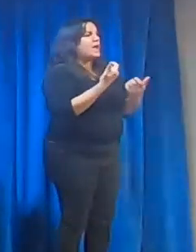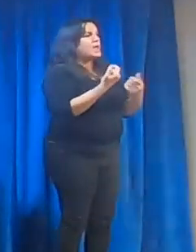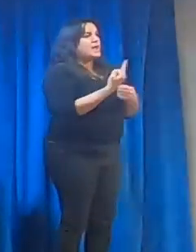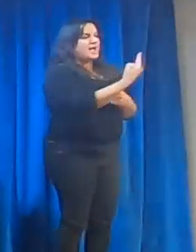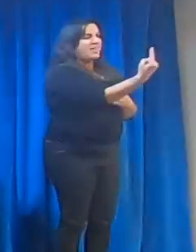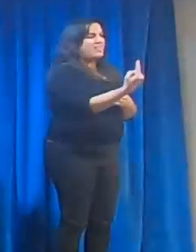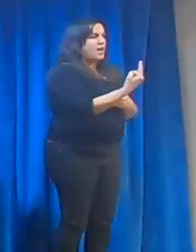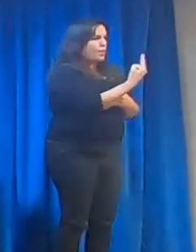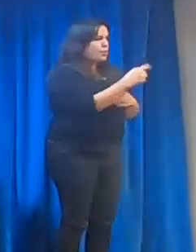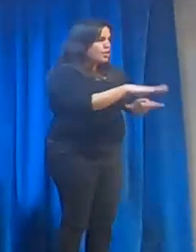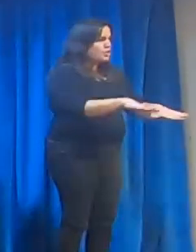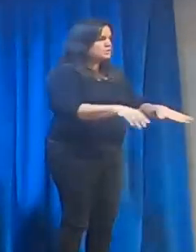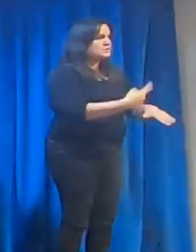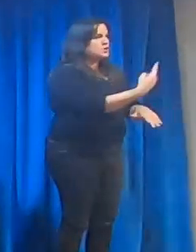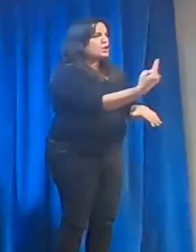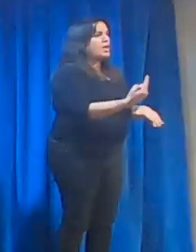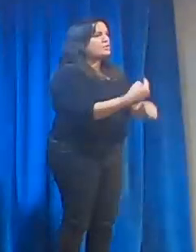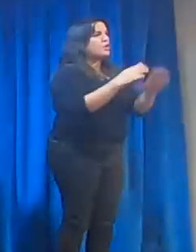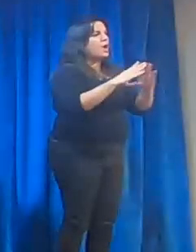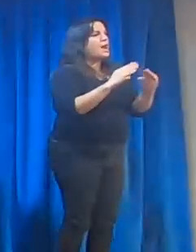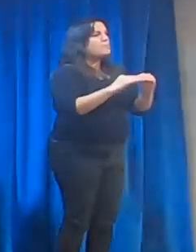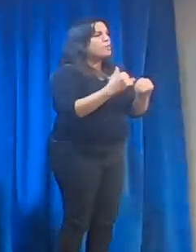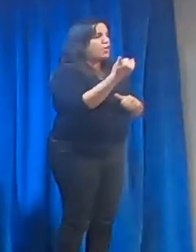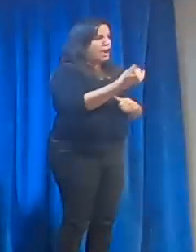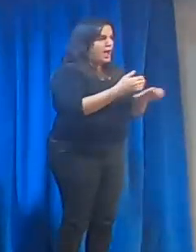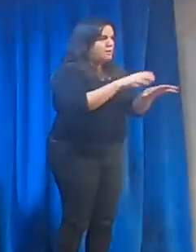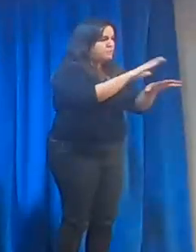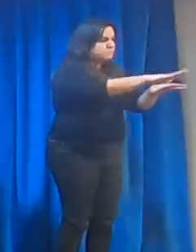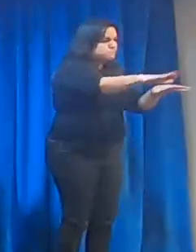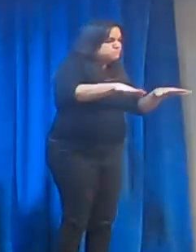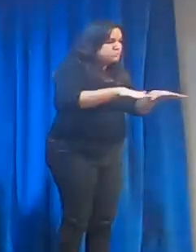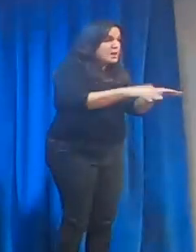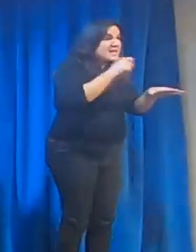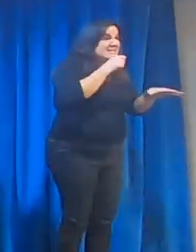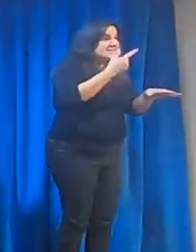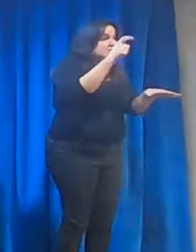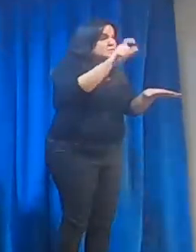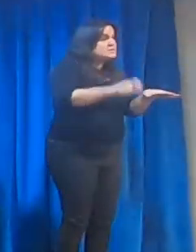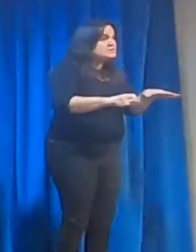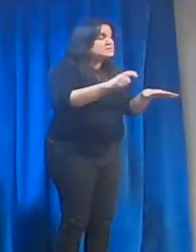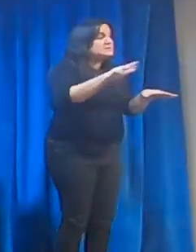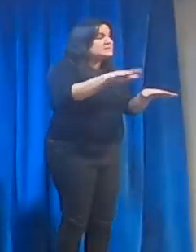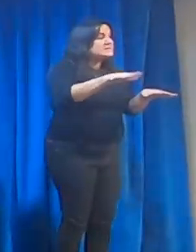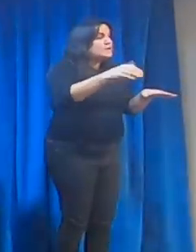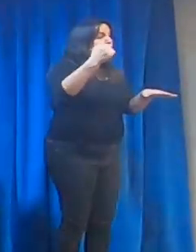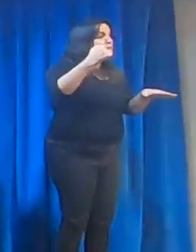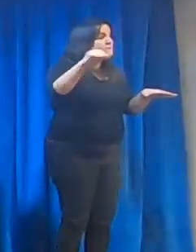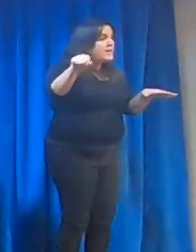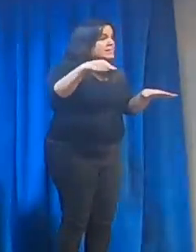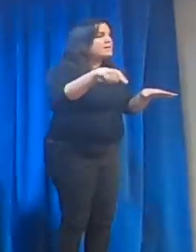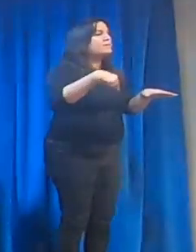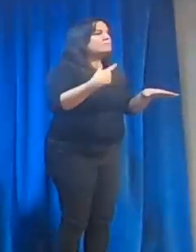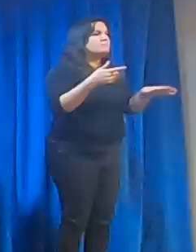quieren sacar. No, pero si no está, no importa, está acá como si estuviera. Y alguno va y le hace el almohadón.